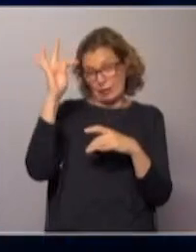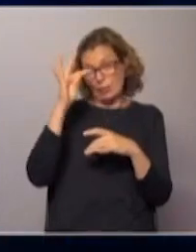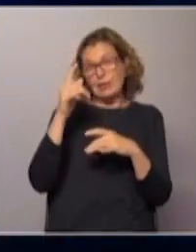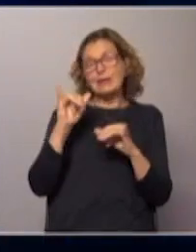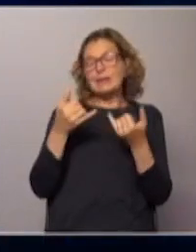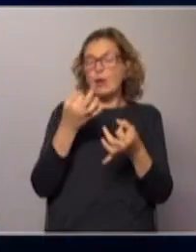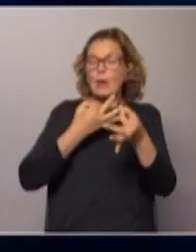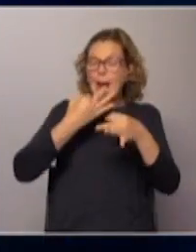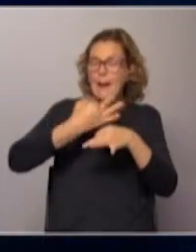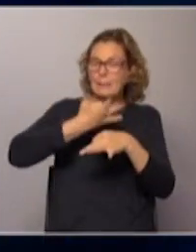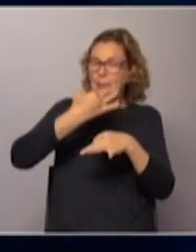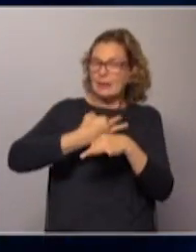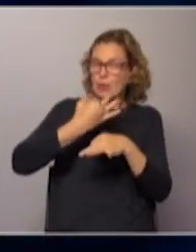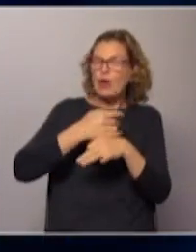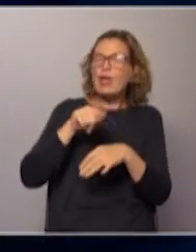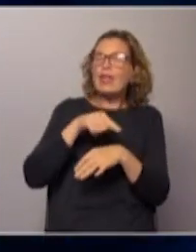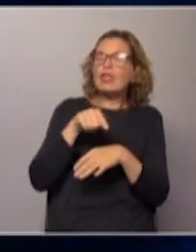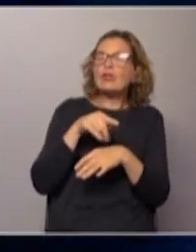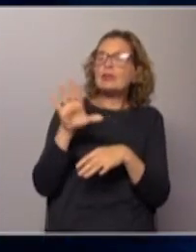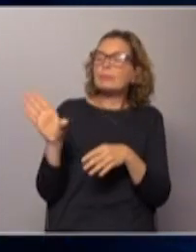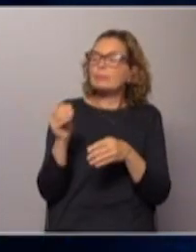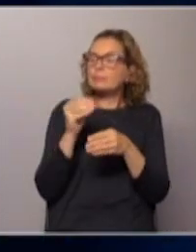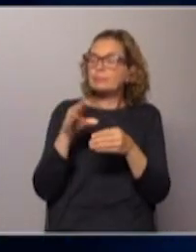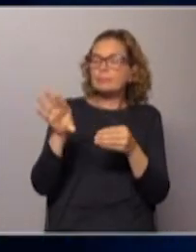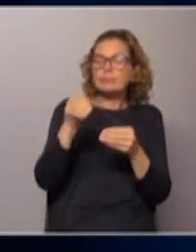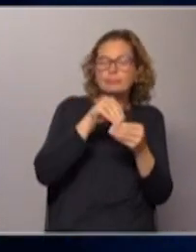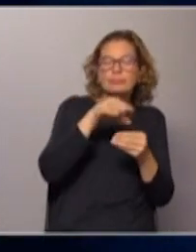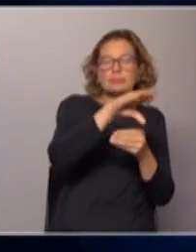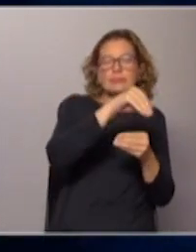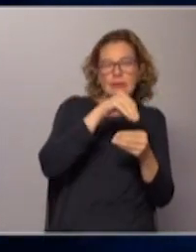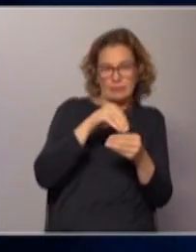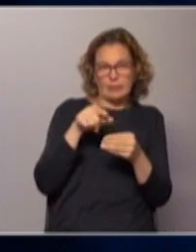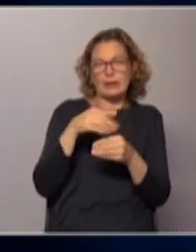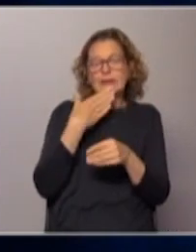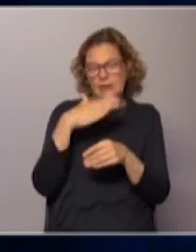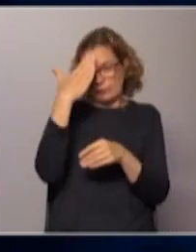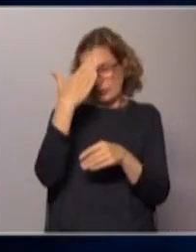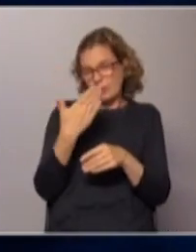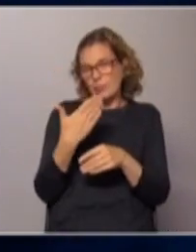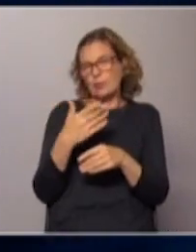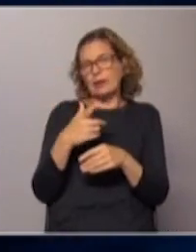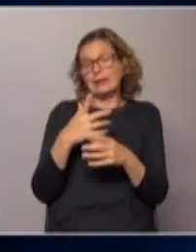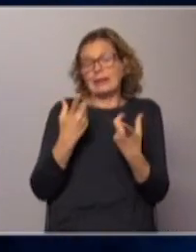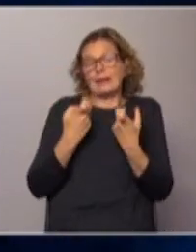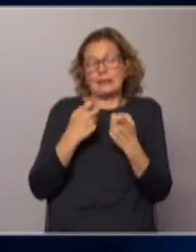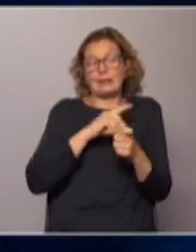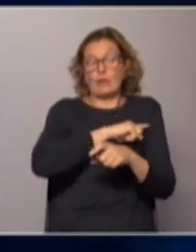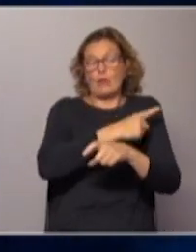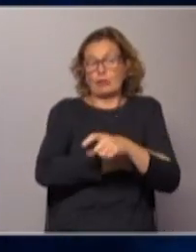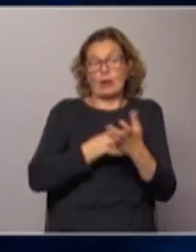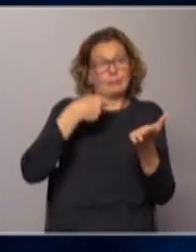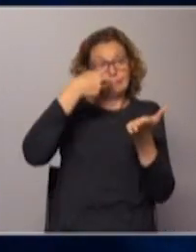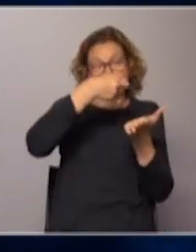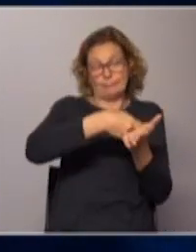nos explicó de dónde se obtendrían los recursos para atender esos rubros que entiende el frente amplio deben ser reforzados en términos